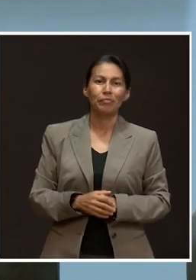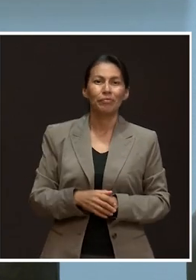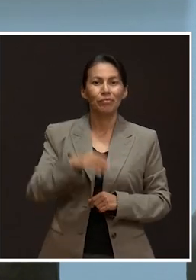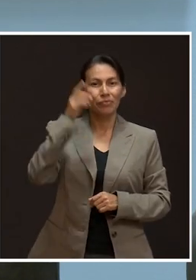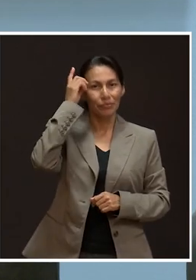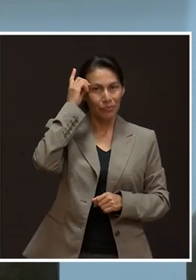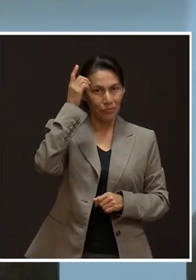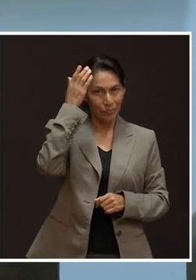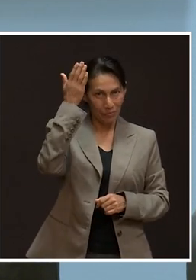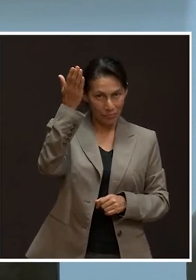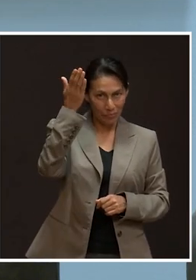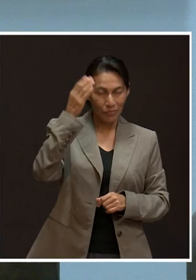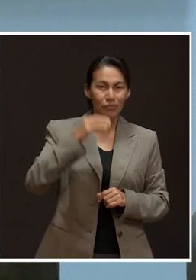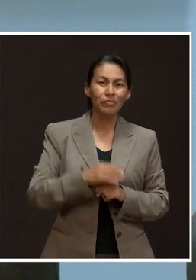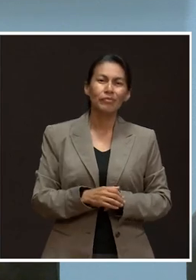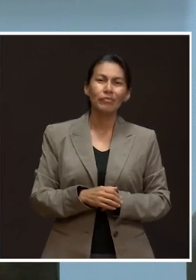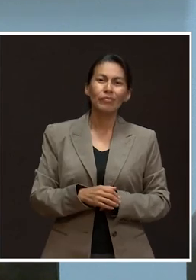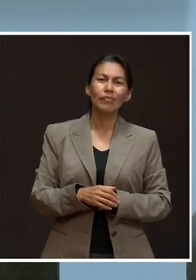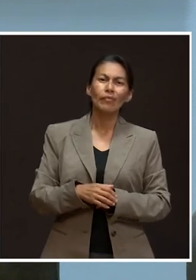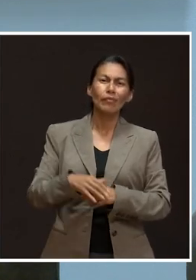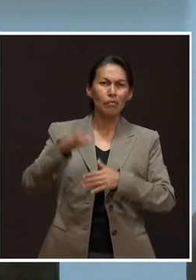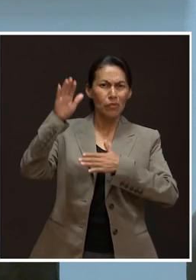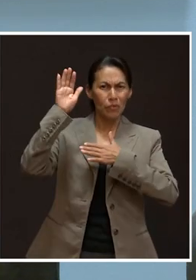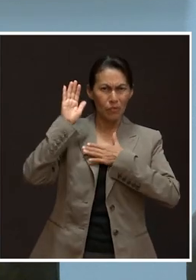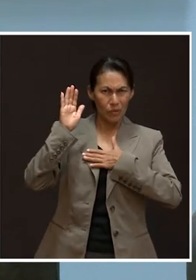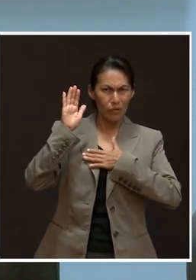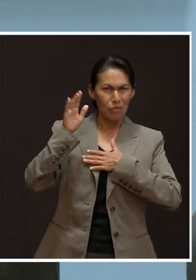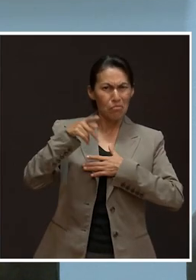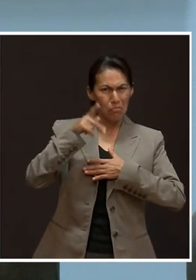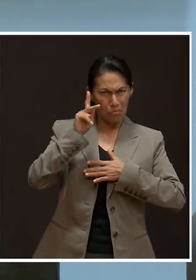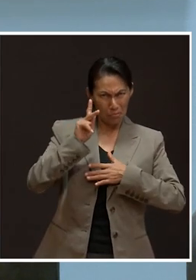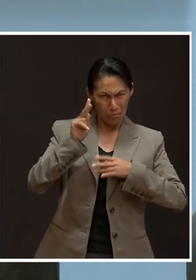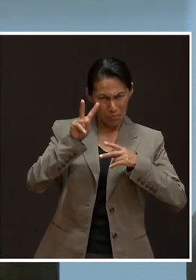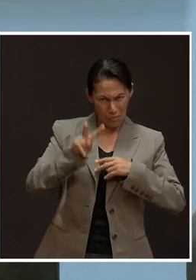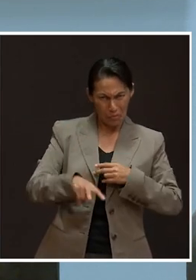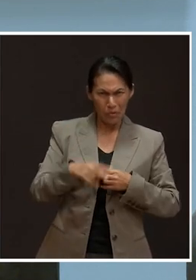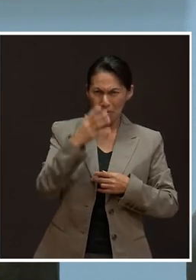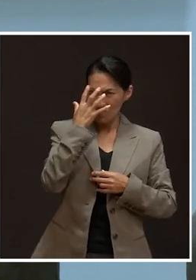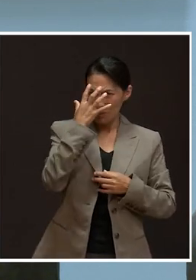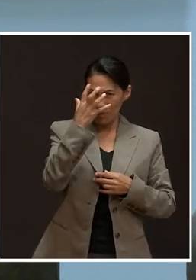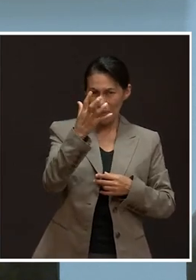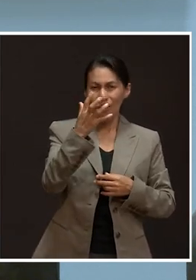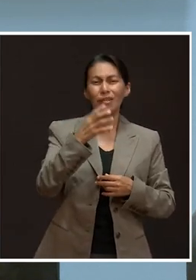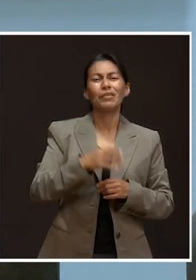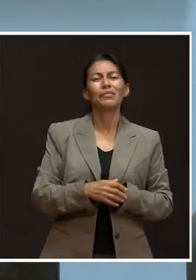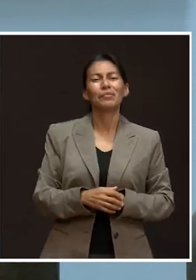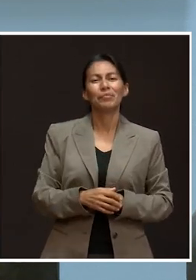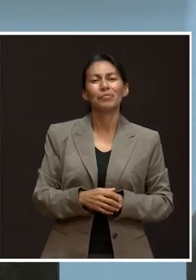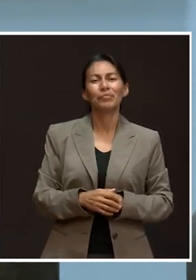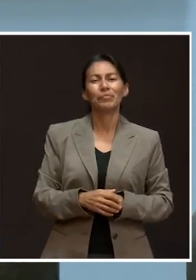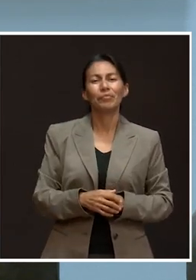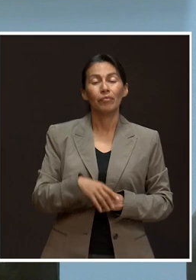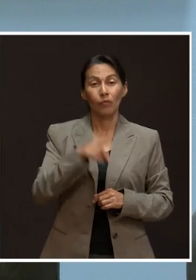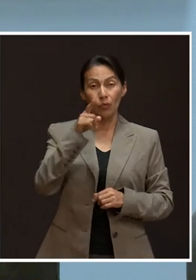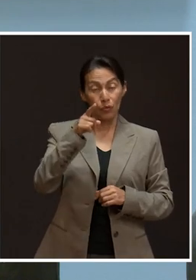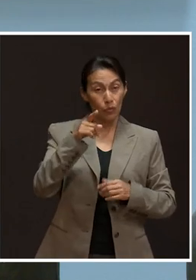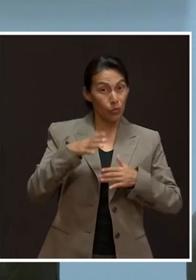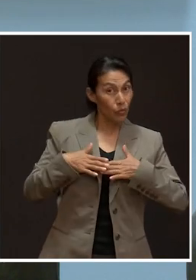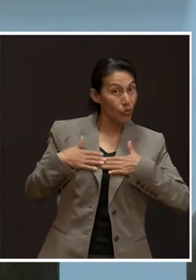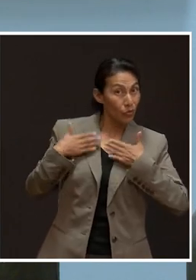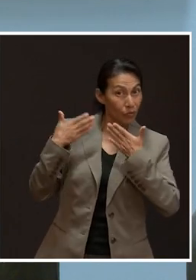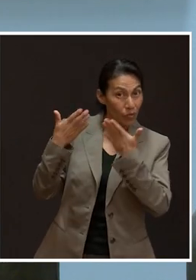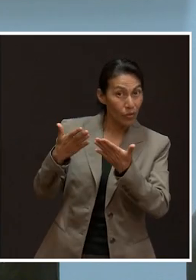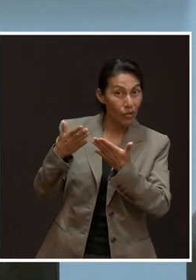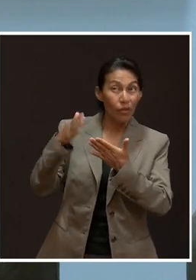empeñar su palabra con nosotros, Él nos toma muy en serio y si tú crees a su